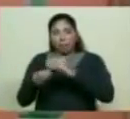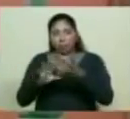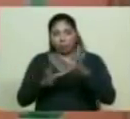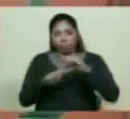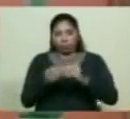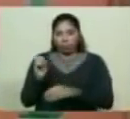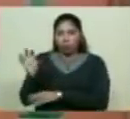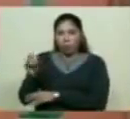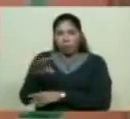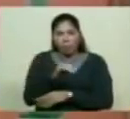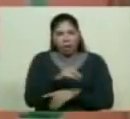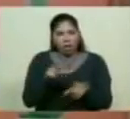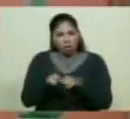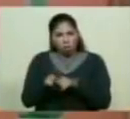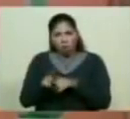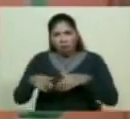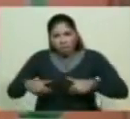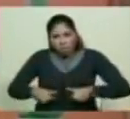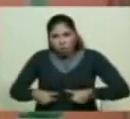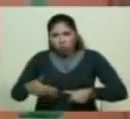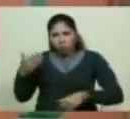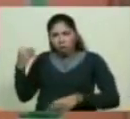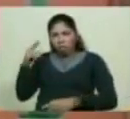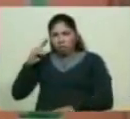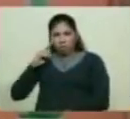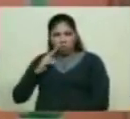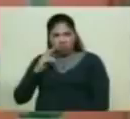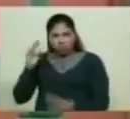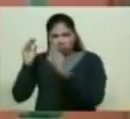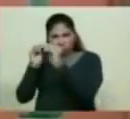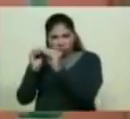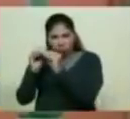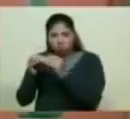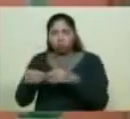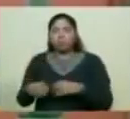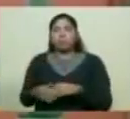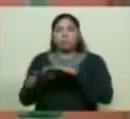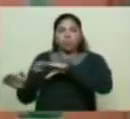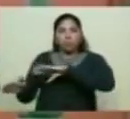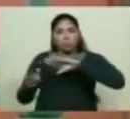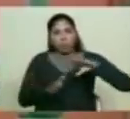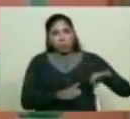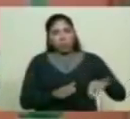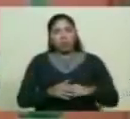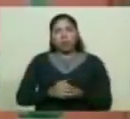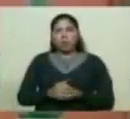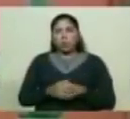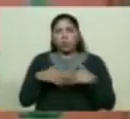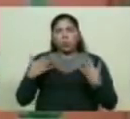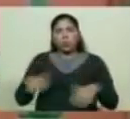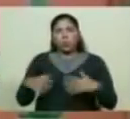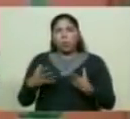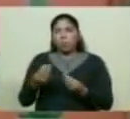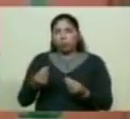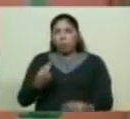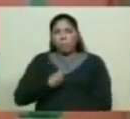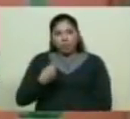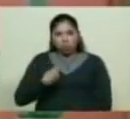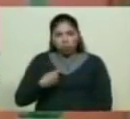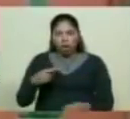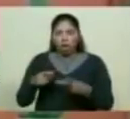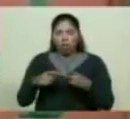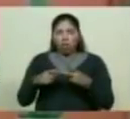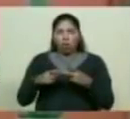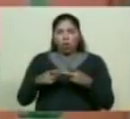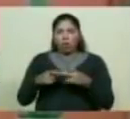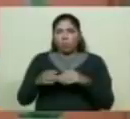muestra de ese esfuerzo es que los millones de pensionados las miles de madres atendidas a través del parto humanizado